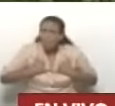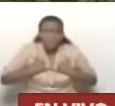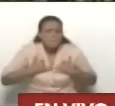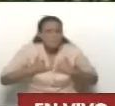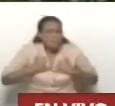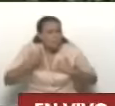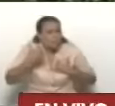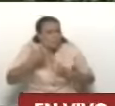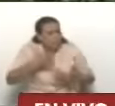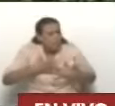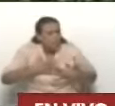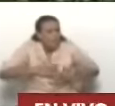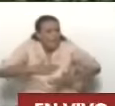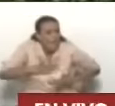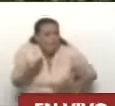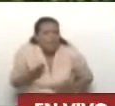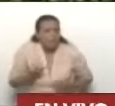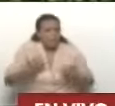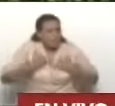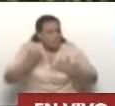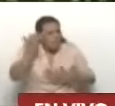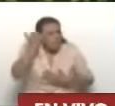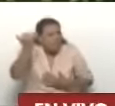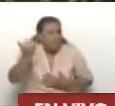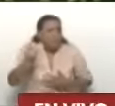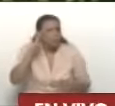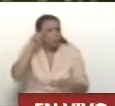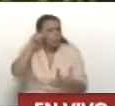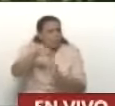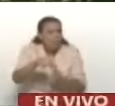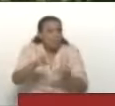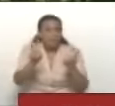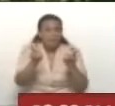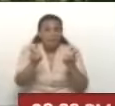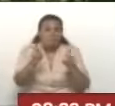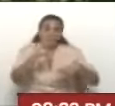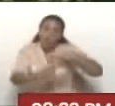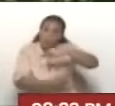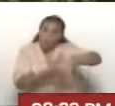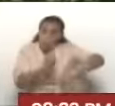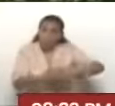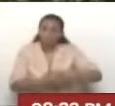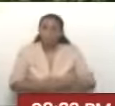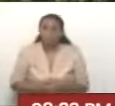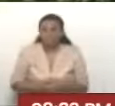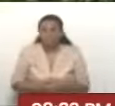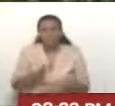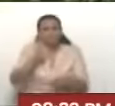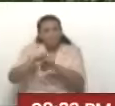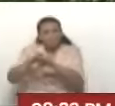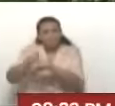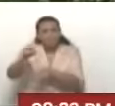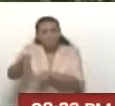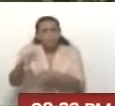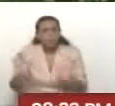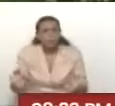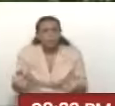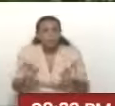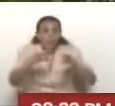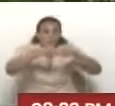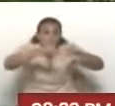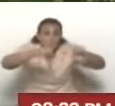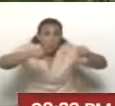nuestros propios sentimientos, nuestros propios ideales, enmarcados pues en el tema de la revolución. Fíjese, nosotros estamos en unos